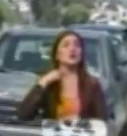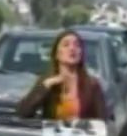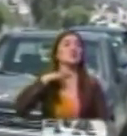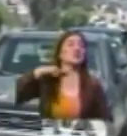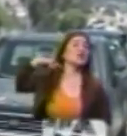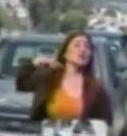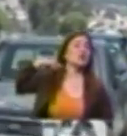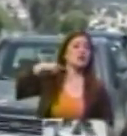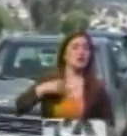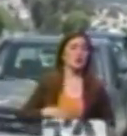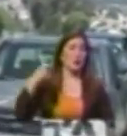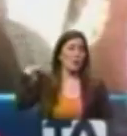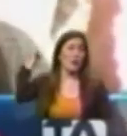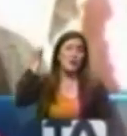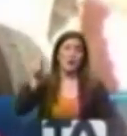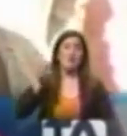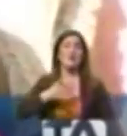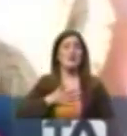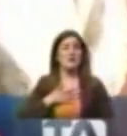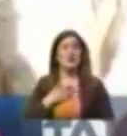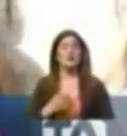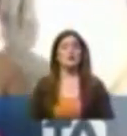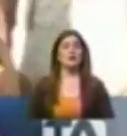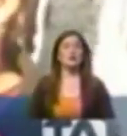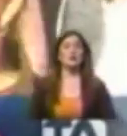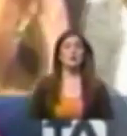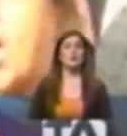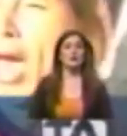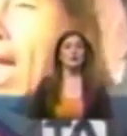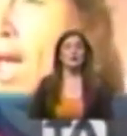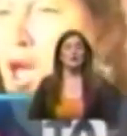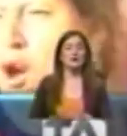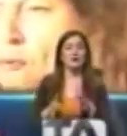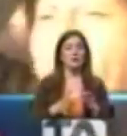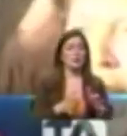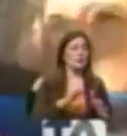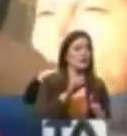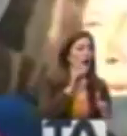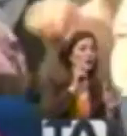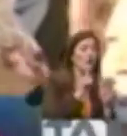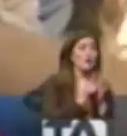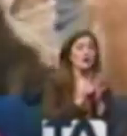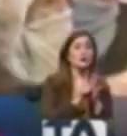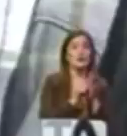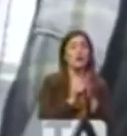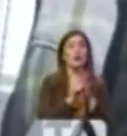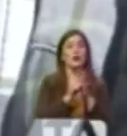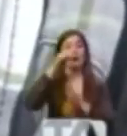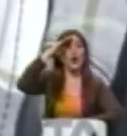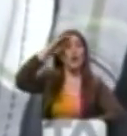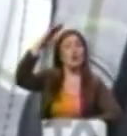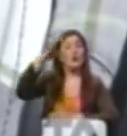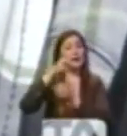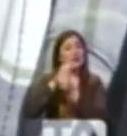el cuello y me apuñalaron en la espalda. Nos indicaron los agredidos que en estos trámites de poner la denuncia se enteraron que el policía